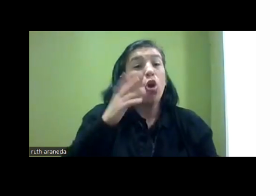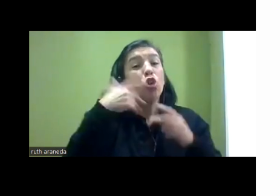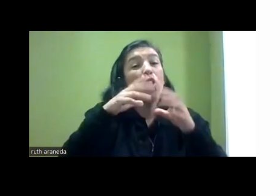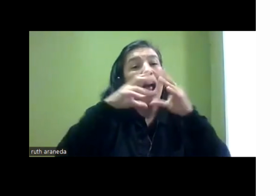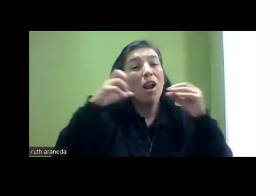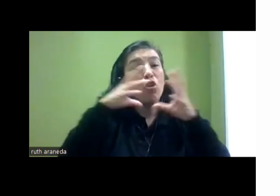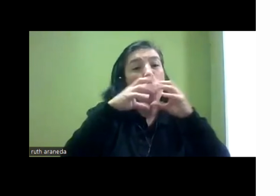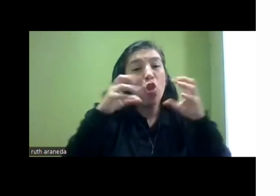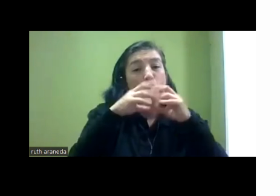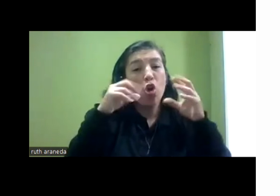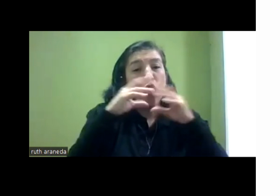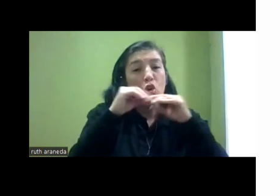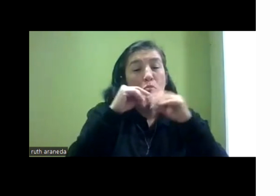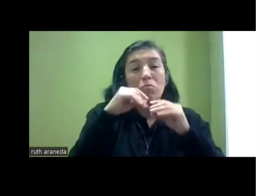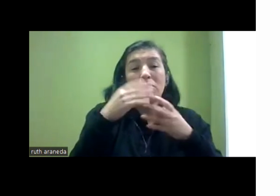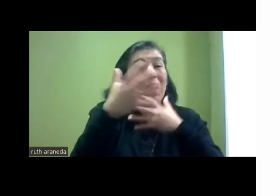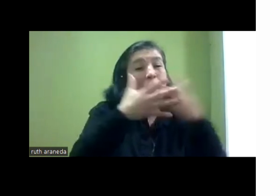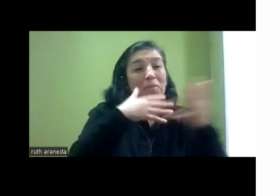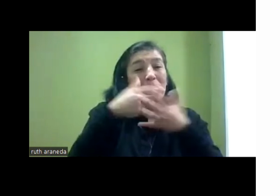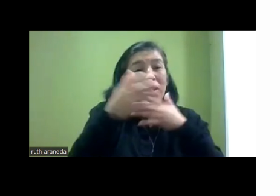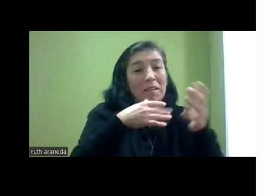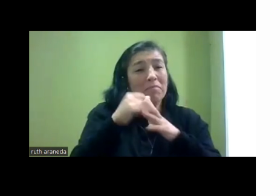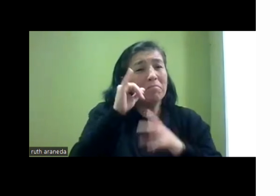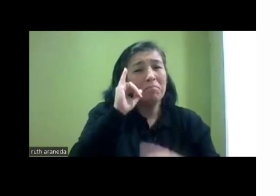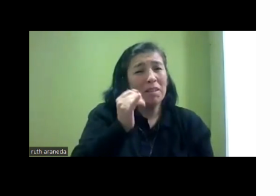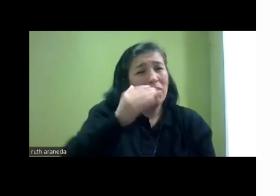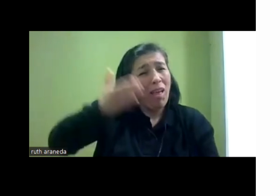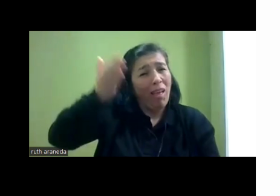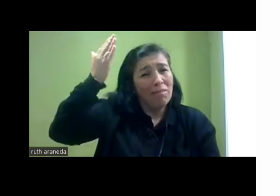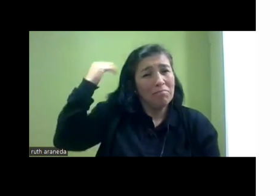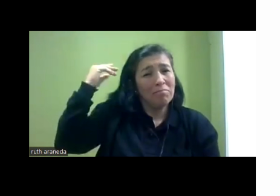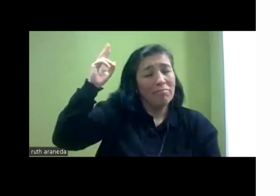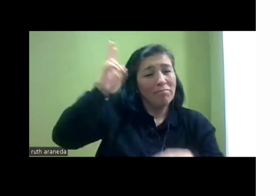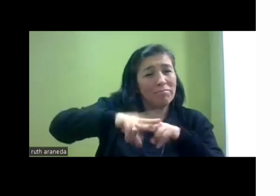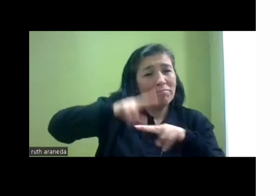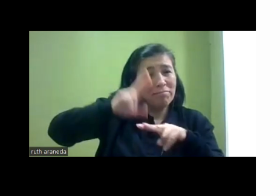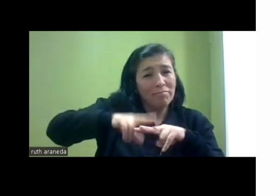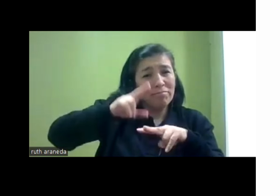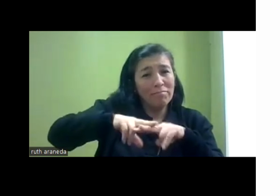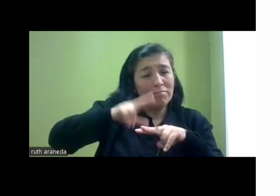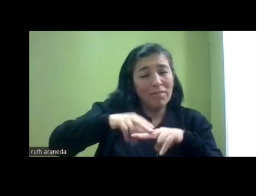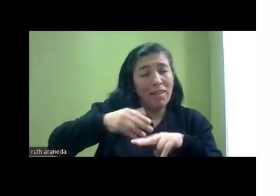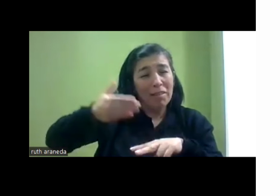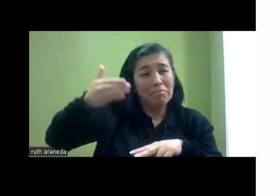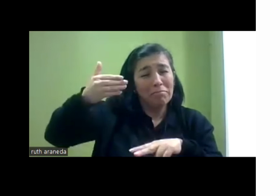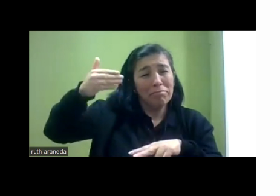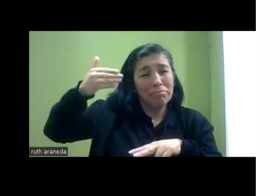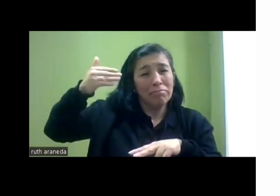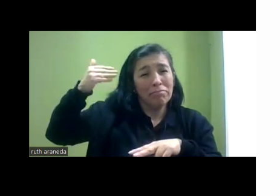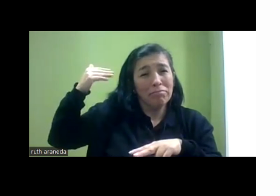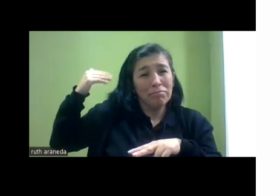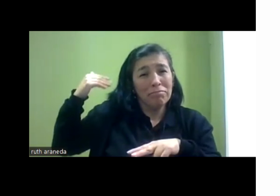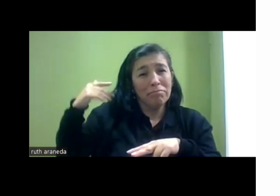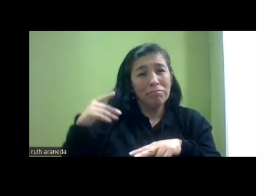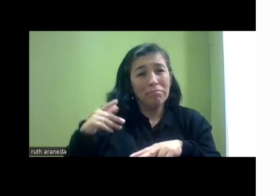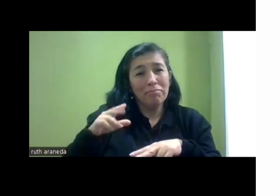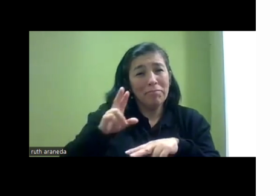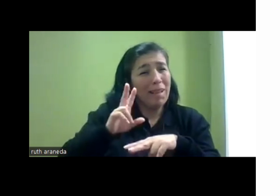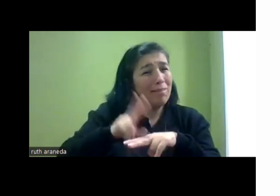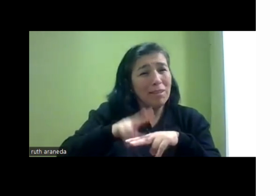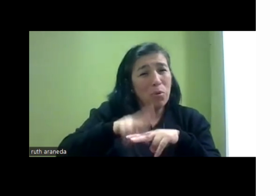estuvo siempre a mano y fue ya desde muy temprano, cuando digo muy temprano significa en tiempos